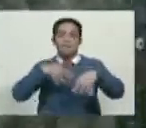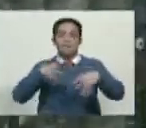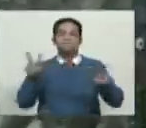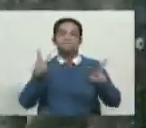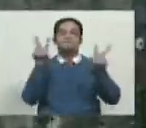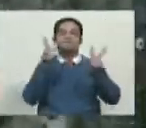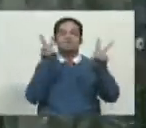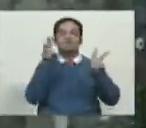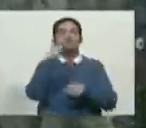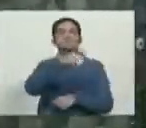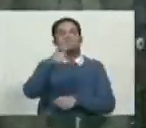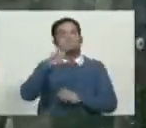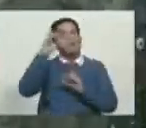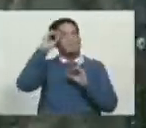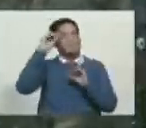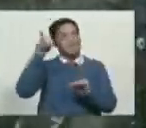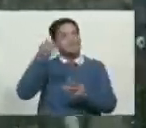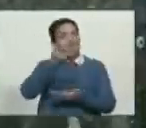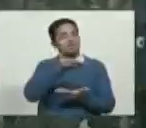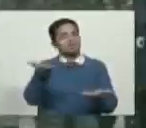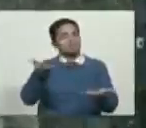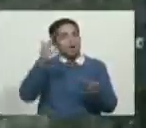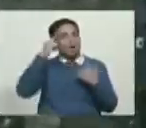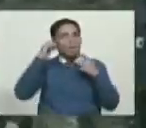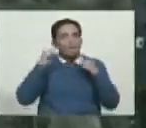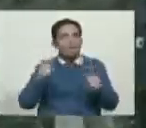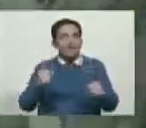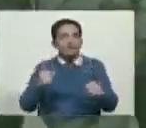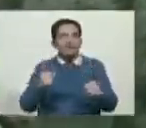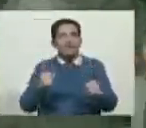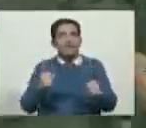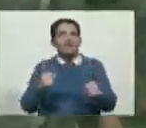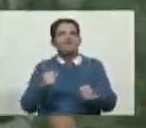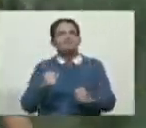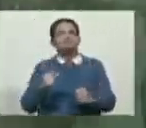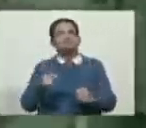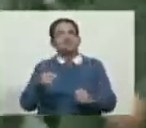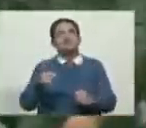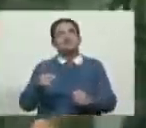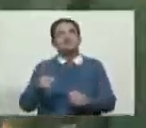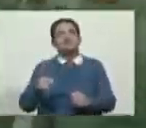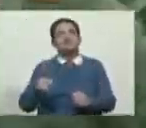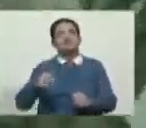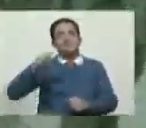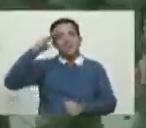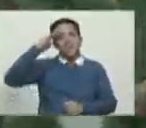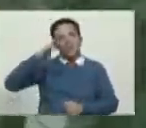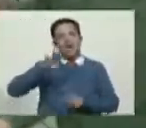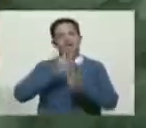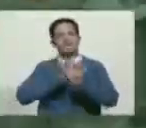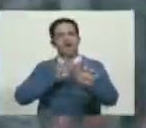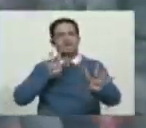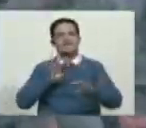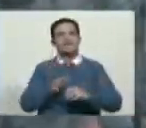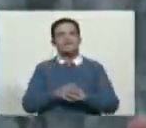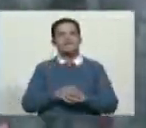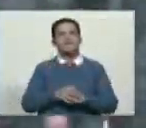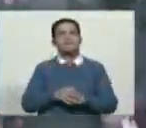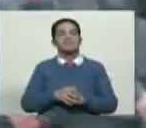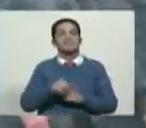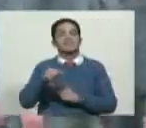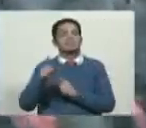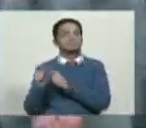nuestros dignos oficiales profesionales de la Fuerza Armada Nacional Bolivariana, heredera de las glorias de